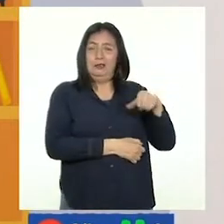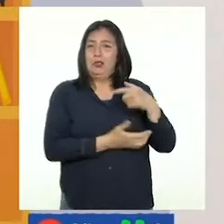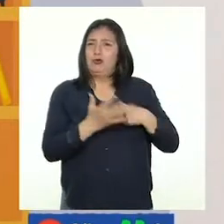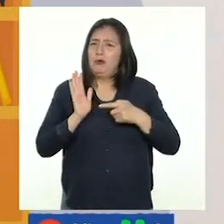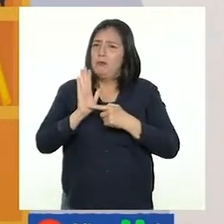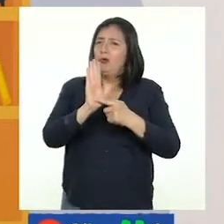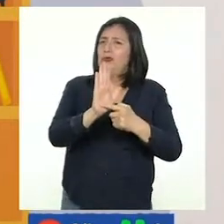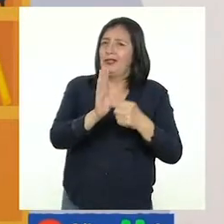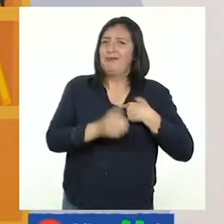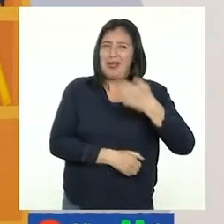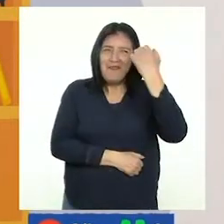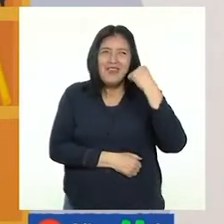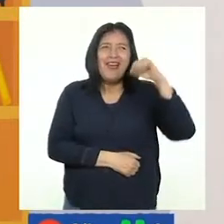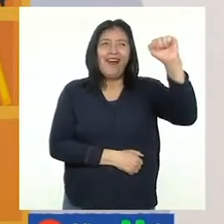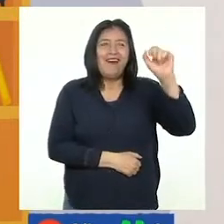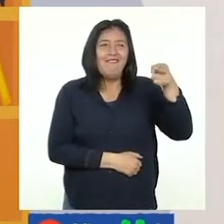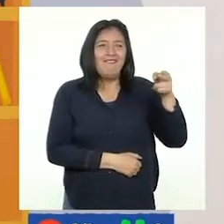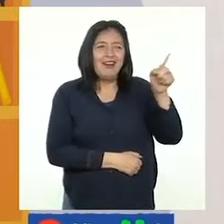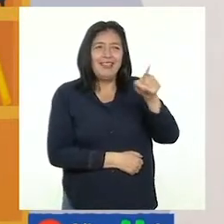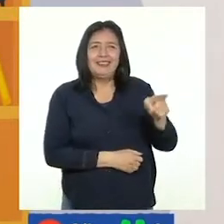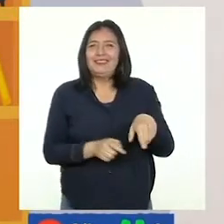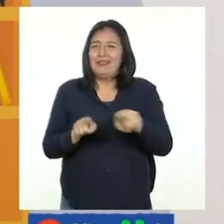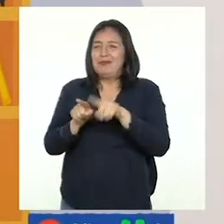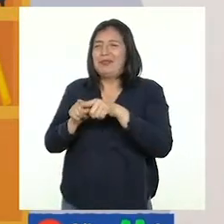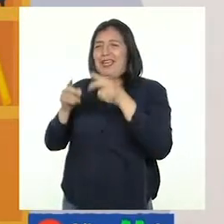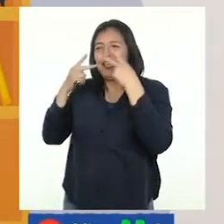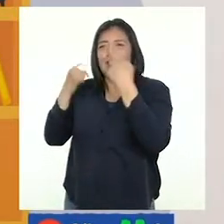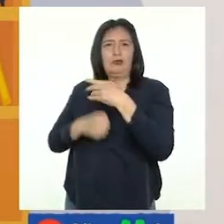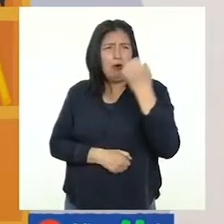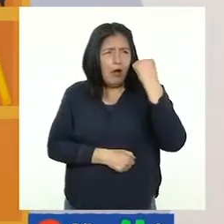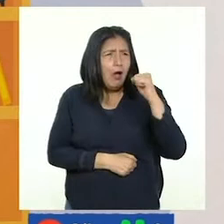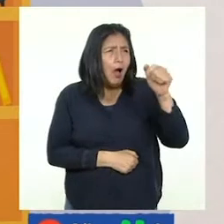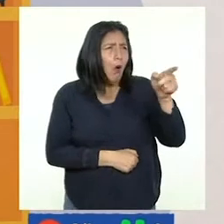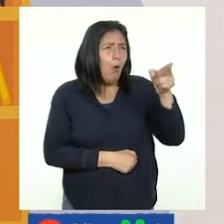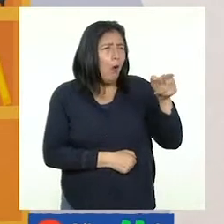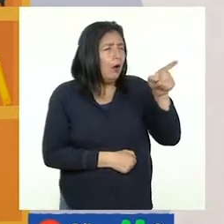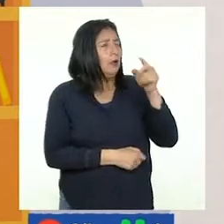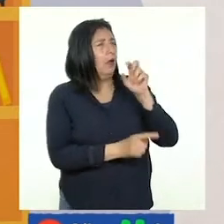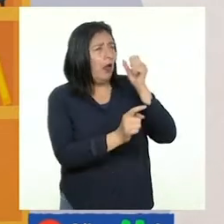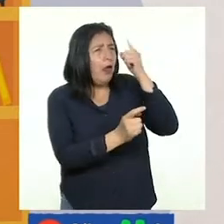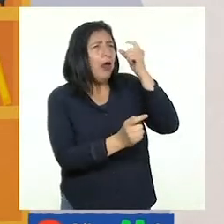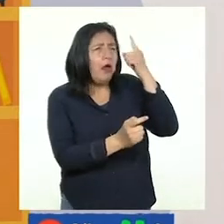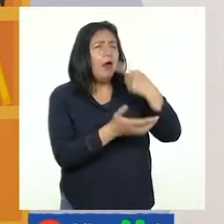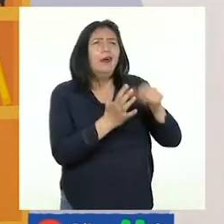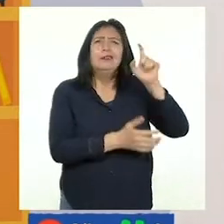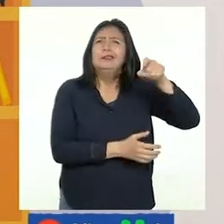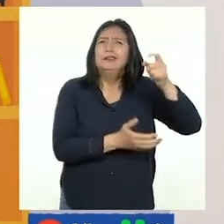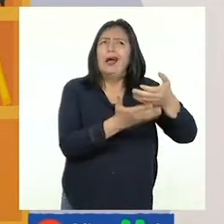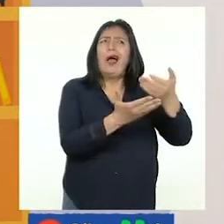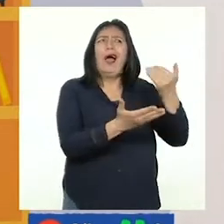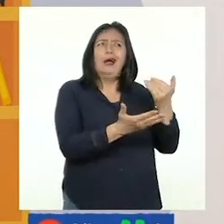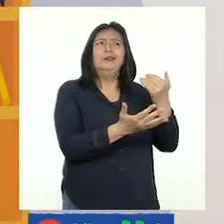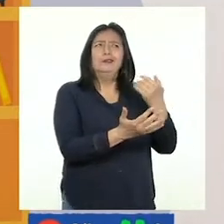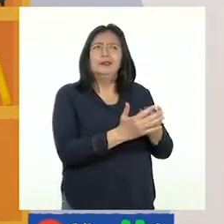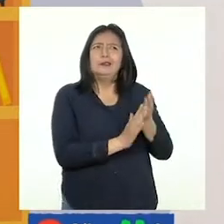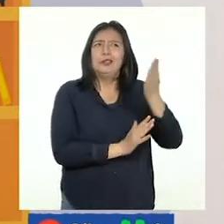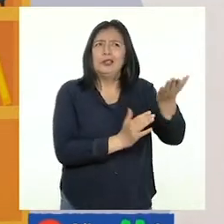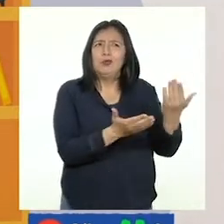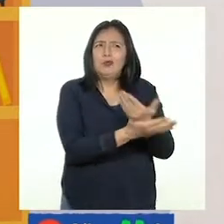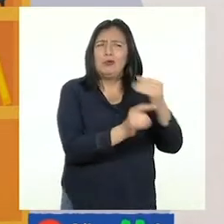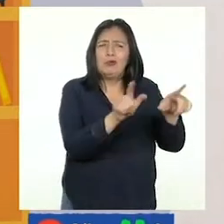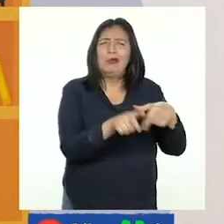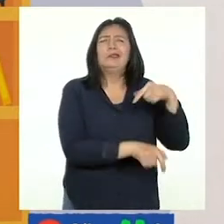les mostré sobre mis viajes a Huaraz e Iquitos. En mi viaje a Huaraz comprendí todo lo que se necesita saber antes de visitar un nuevo